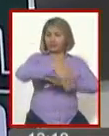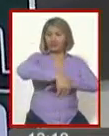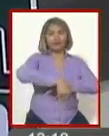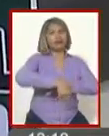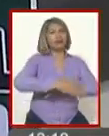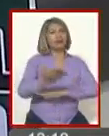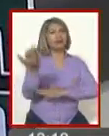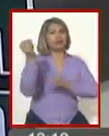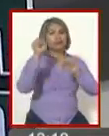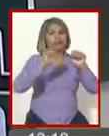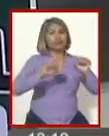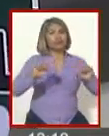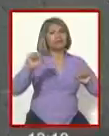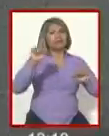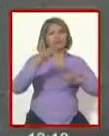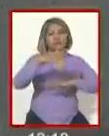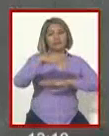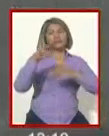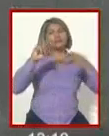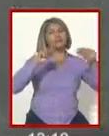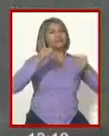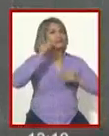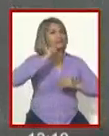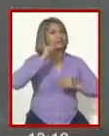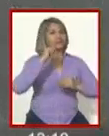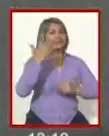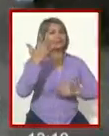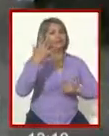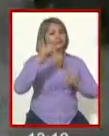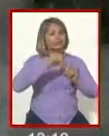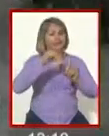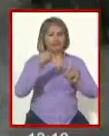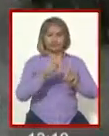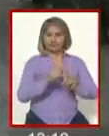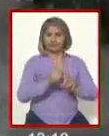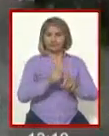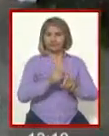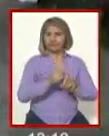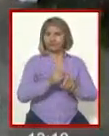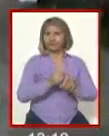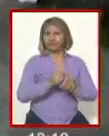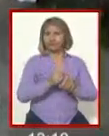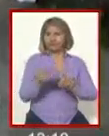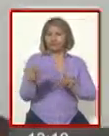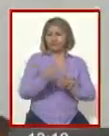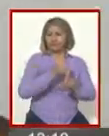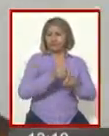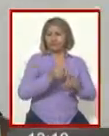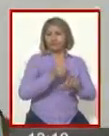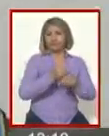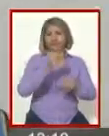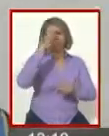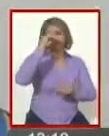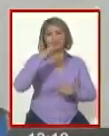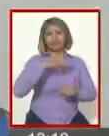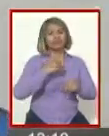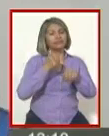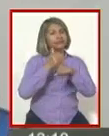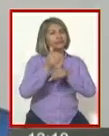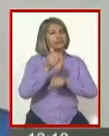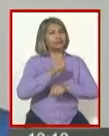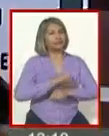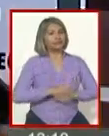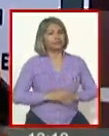noche de este pasado sábado en la ciudad de Montero, donde una mujer con 5 meses de gestación fue agredida físicamente por su cónyuge, que tiene